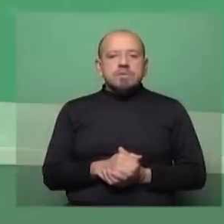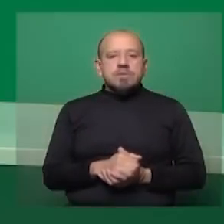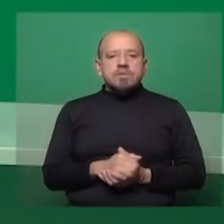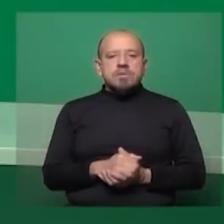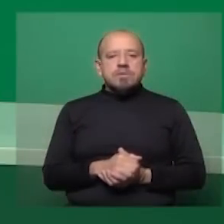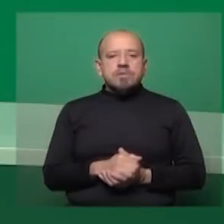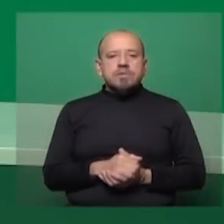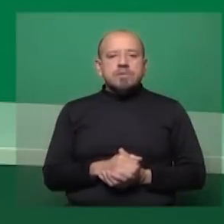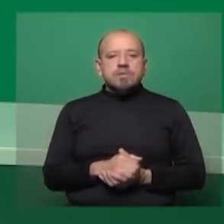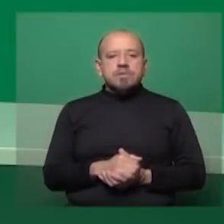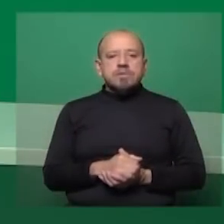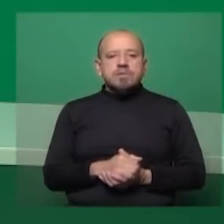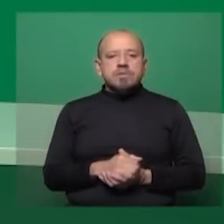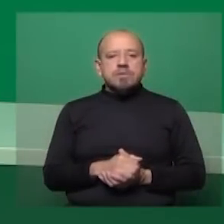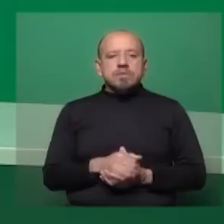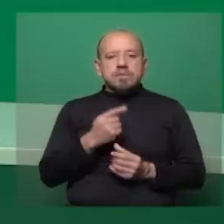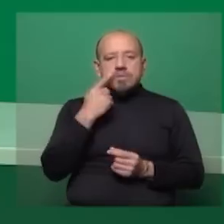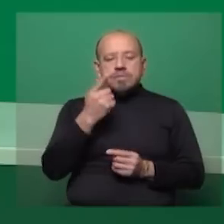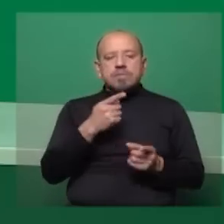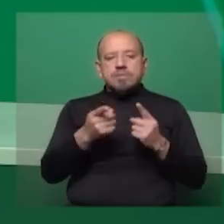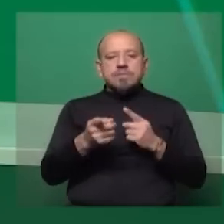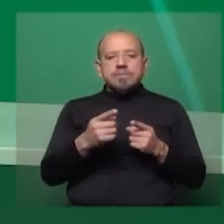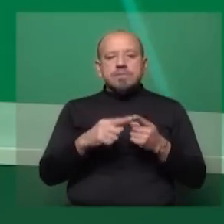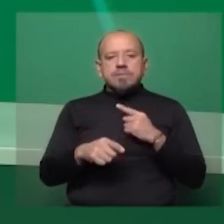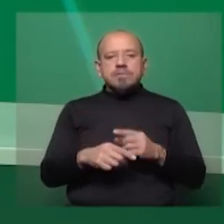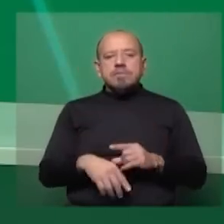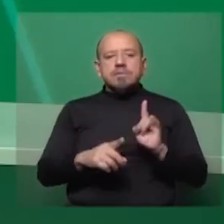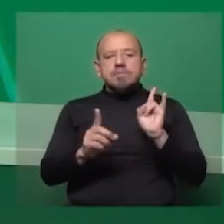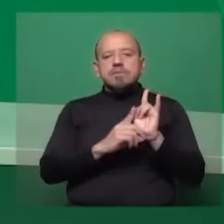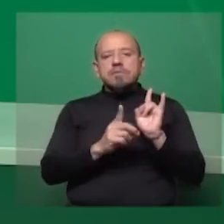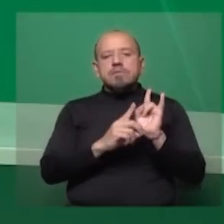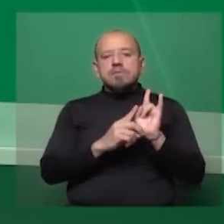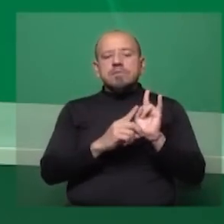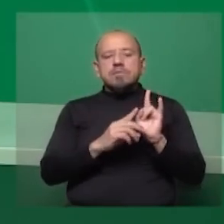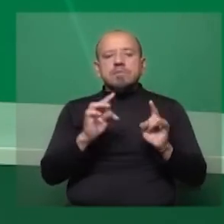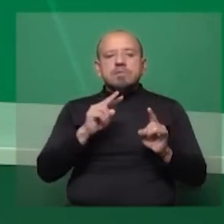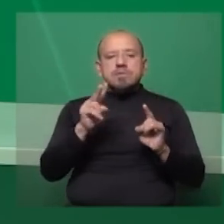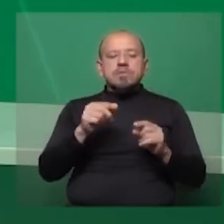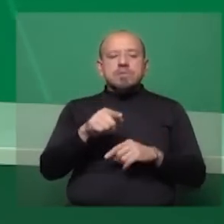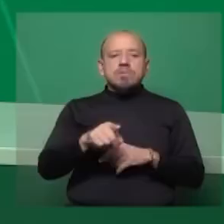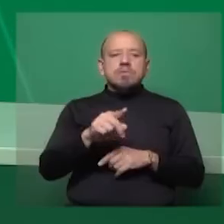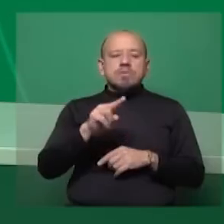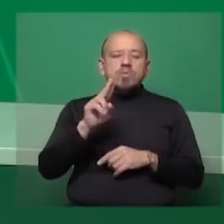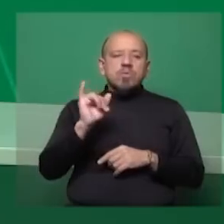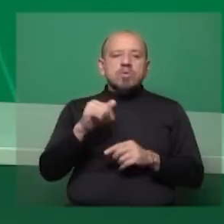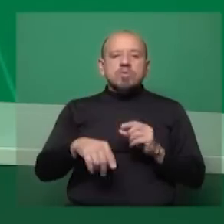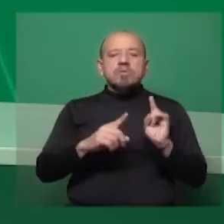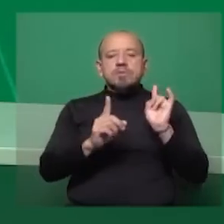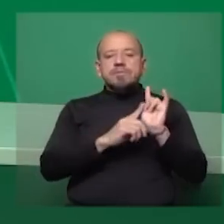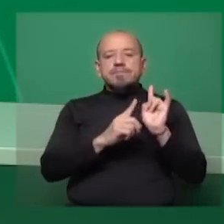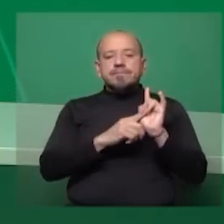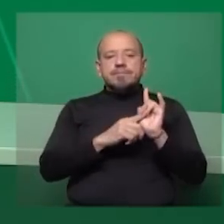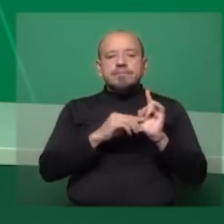Líbano saludamos a quienes nos están viendo a través de la pantalla de TV cudad a través de tvci ui y también a quienes nos